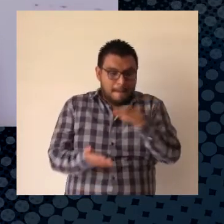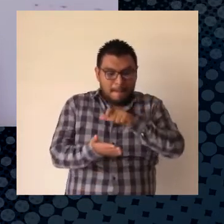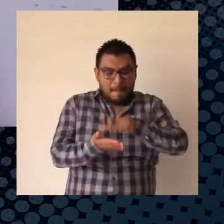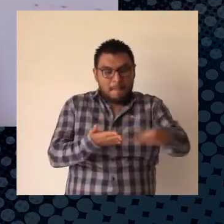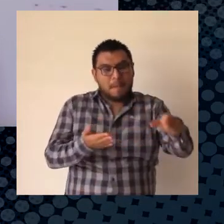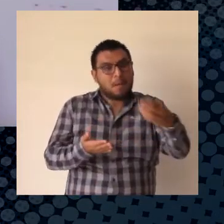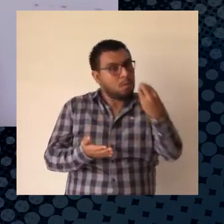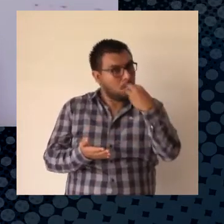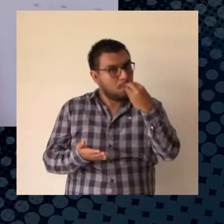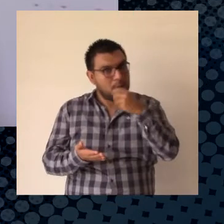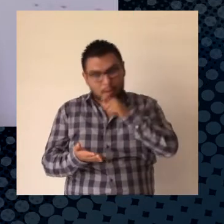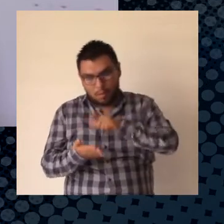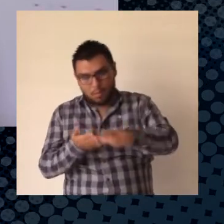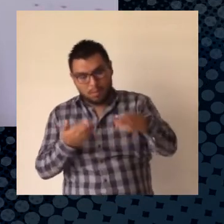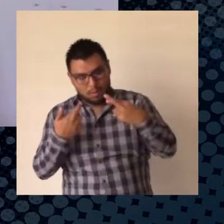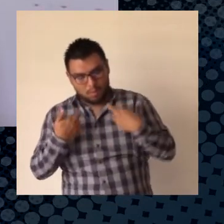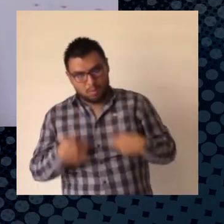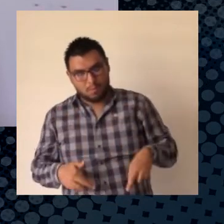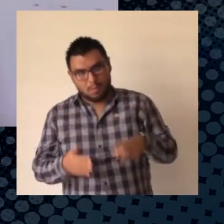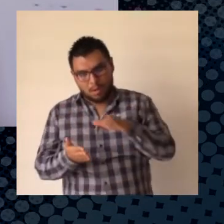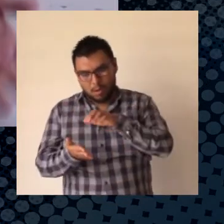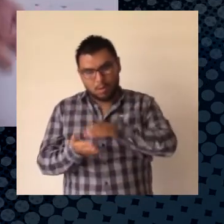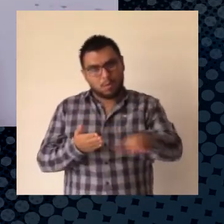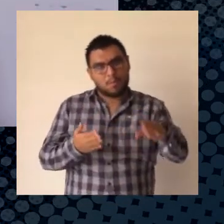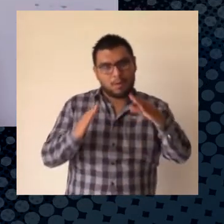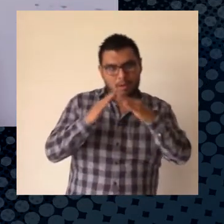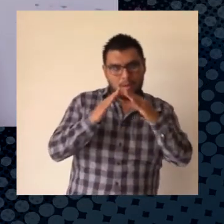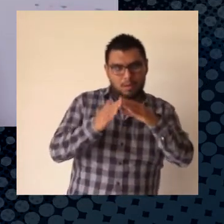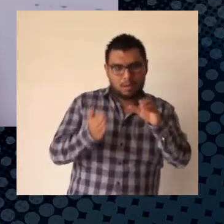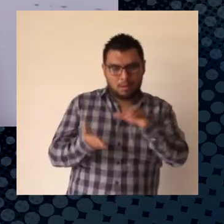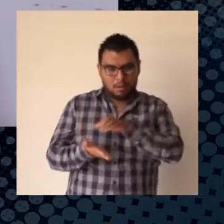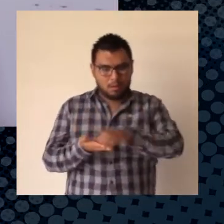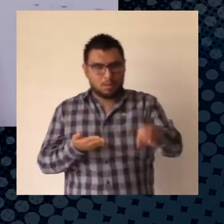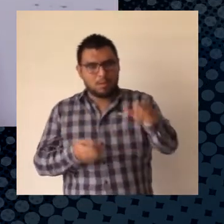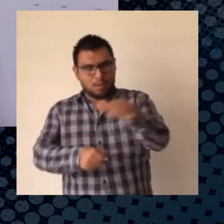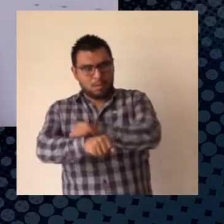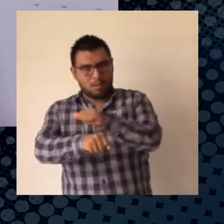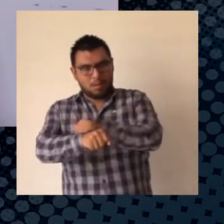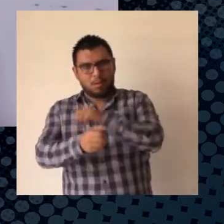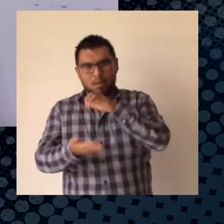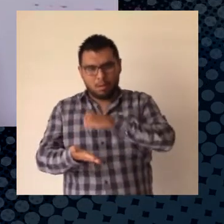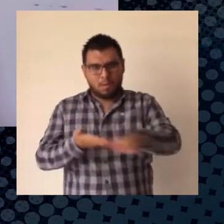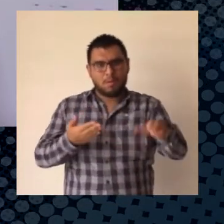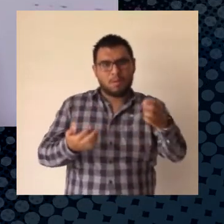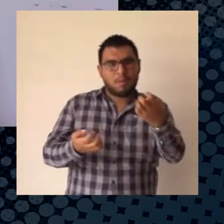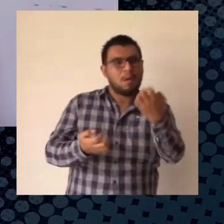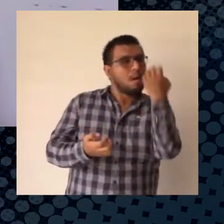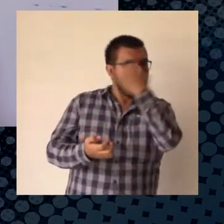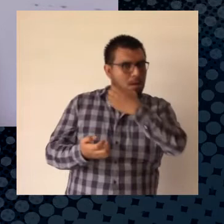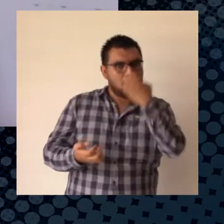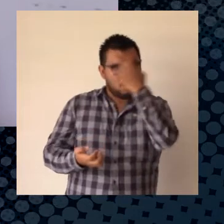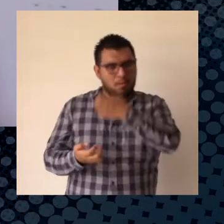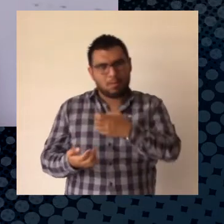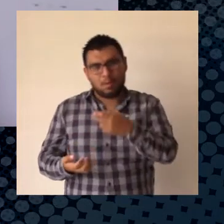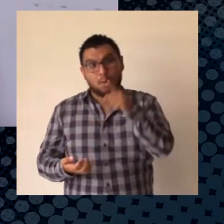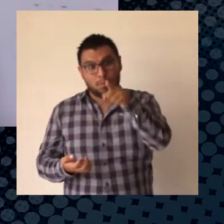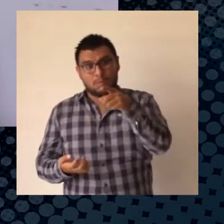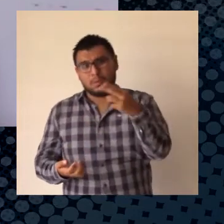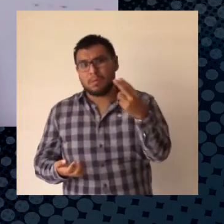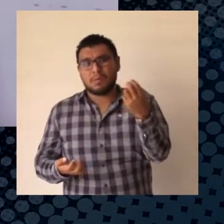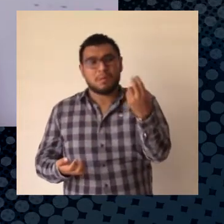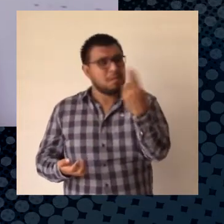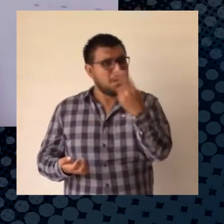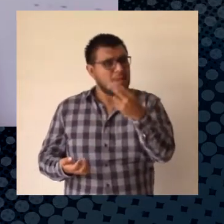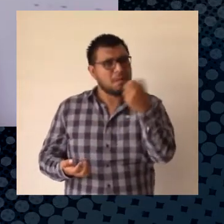ropa. Sin dinero usted no podría comprar la casa, el auto, la escuela. Usted no podría hacer nada sin dinero. El dinero no es